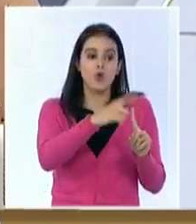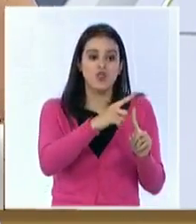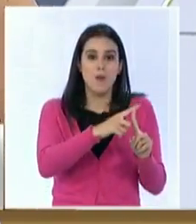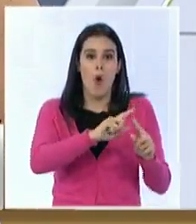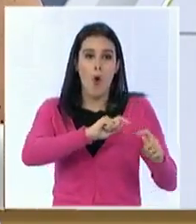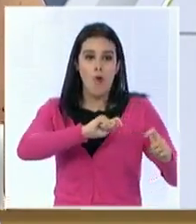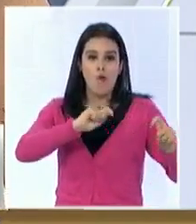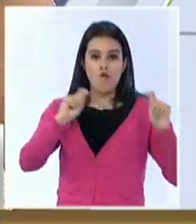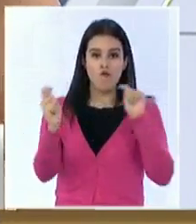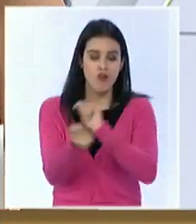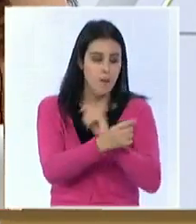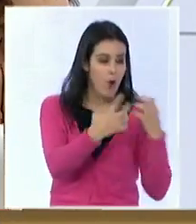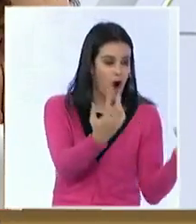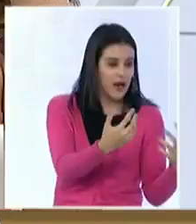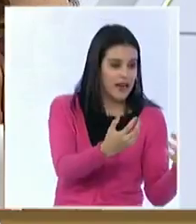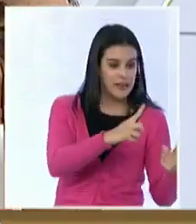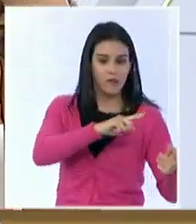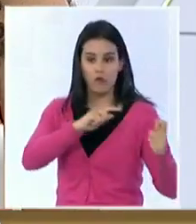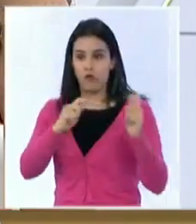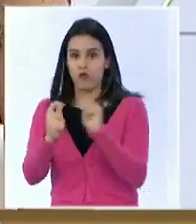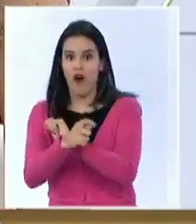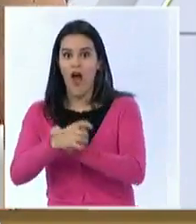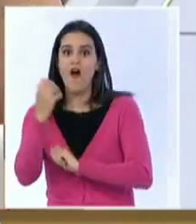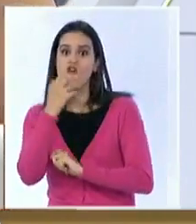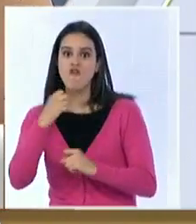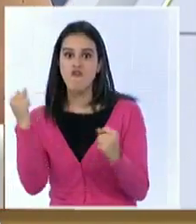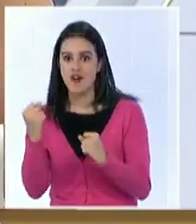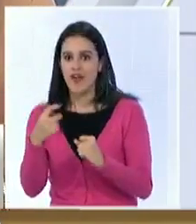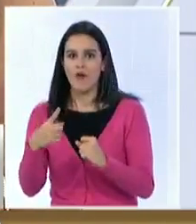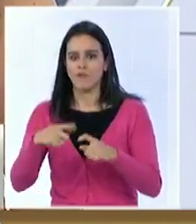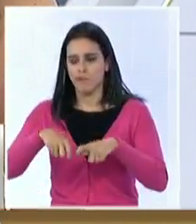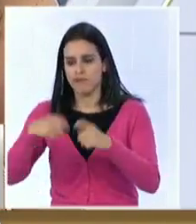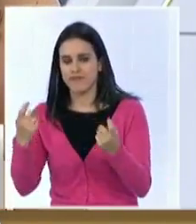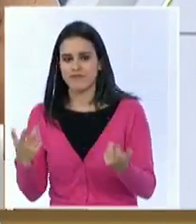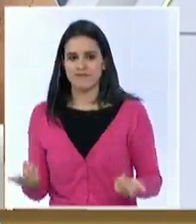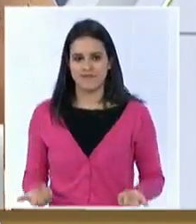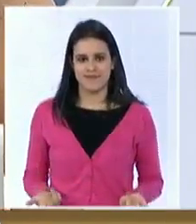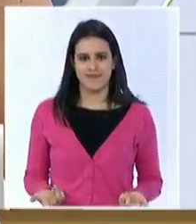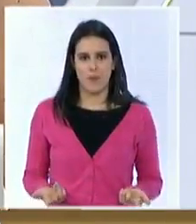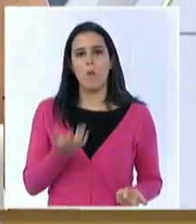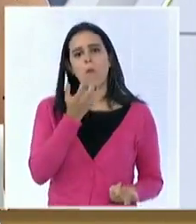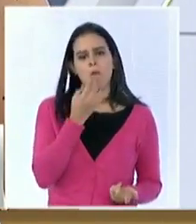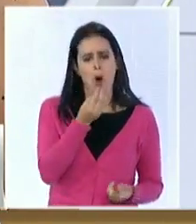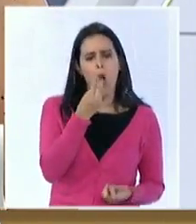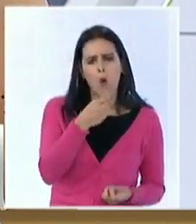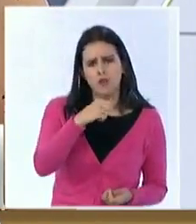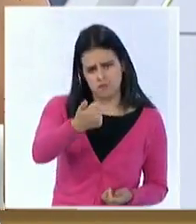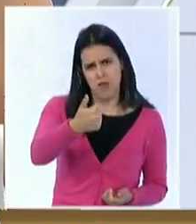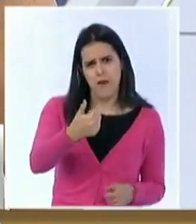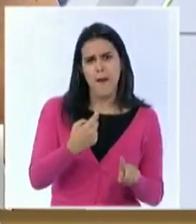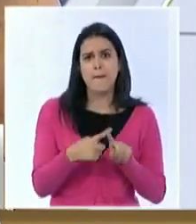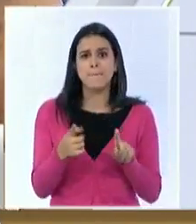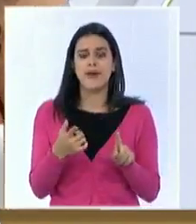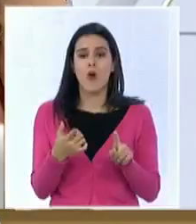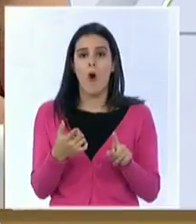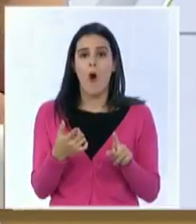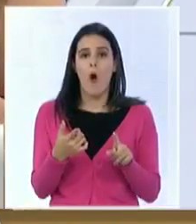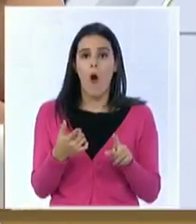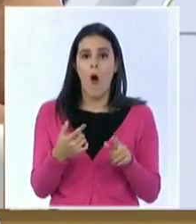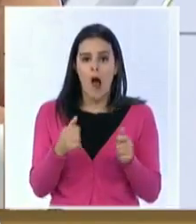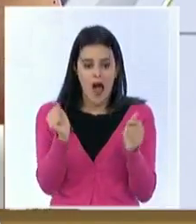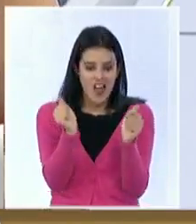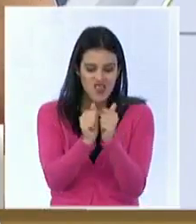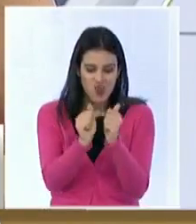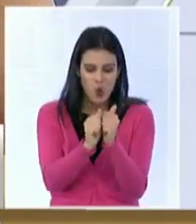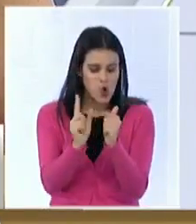generales yo recomiendo plástico. Y debe ser un plástico que sea apto para congelar. Porque no todos los recipientes plásticos